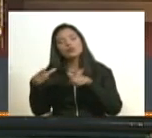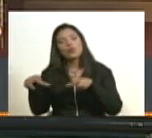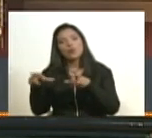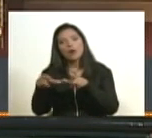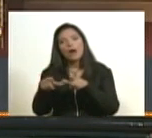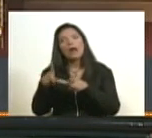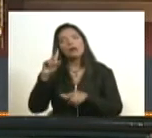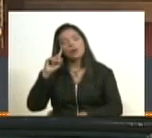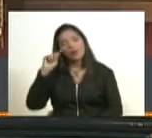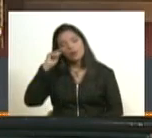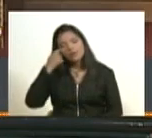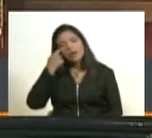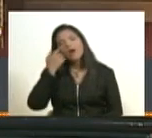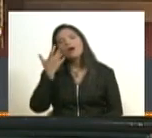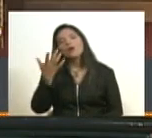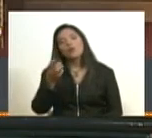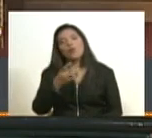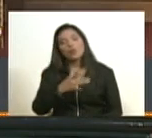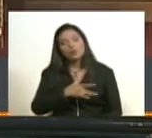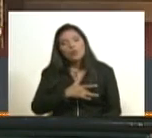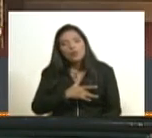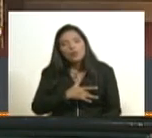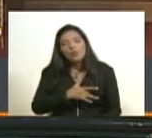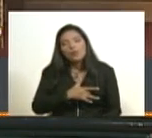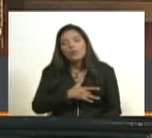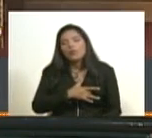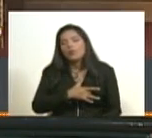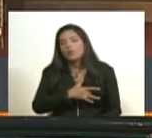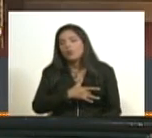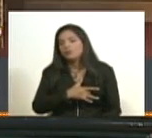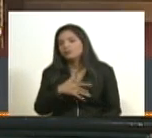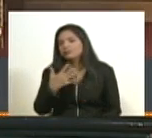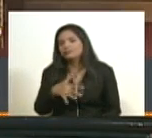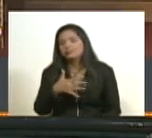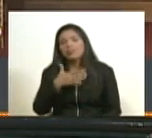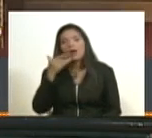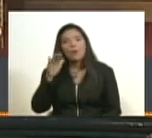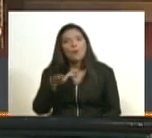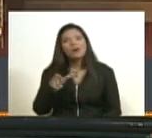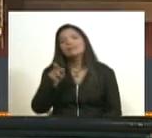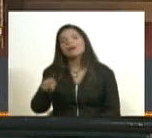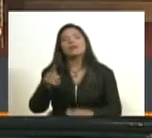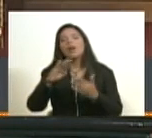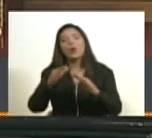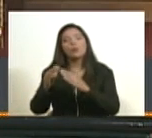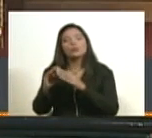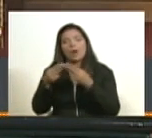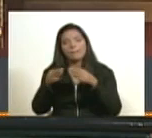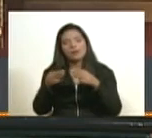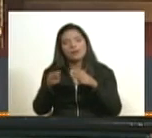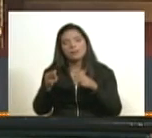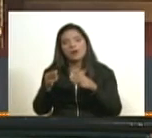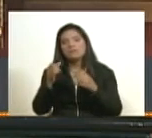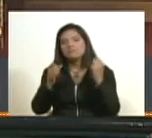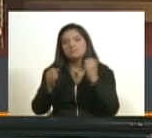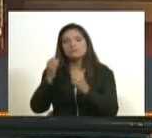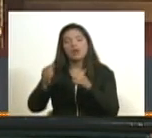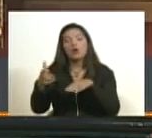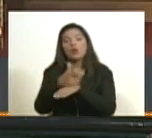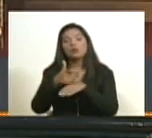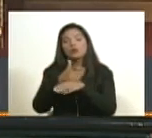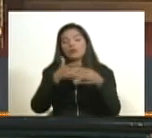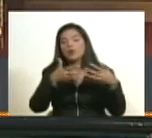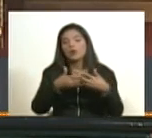a recordar con dolor la masacre que cometió el gobierno de los Estados Unidos